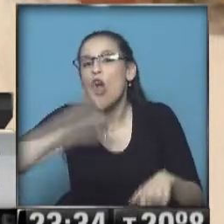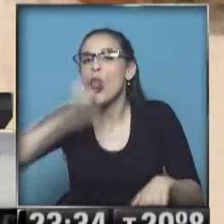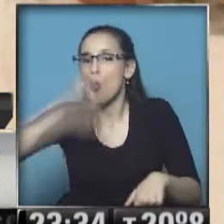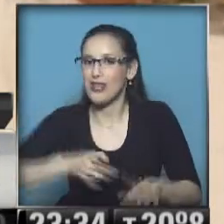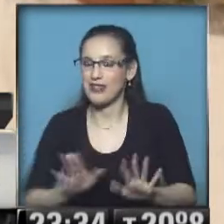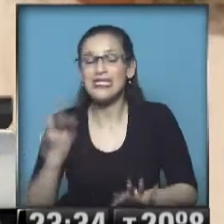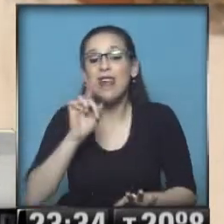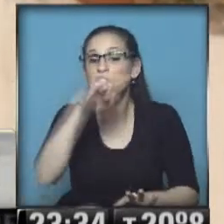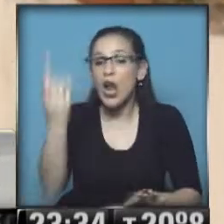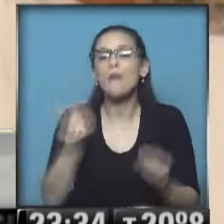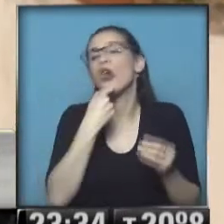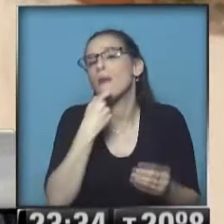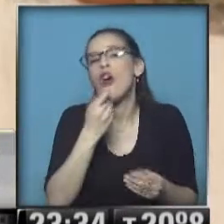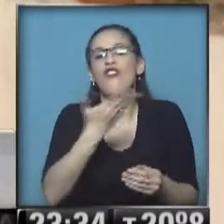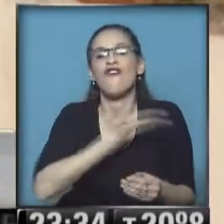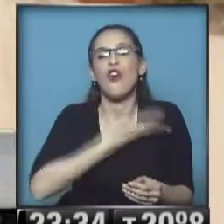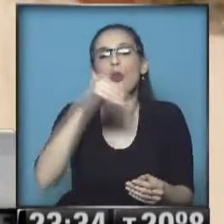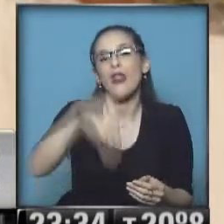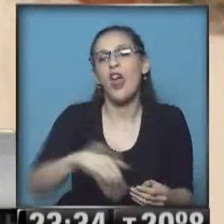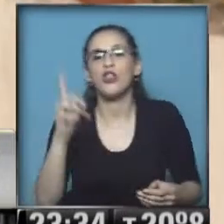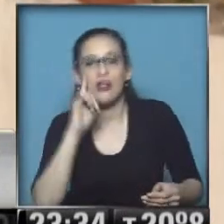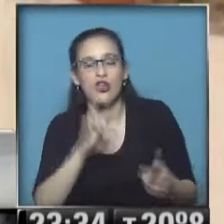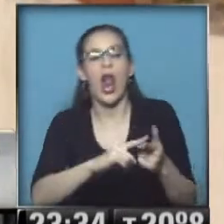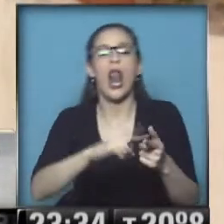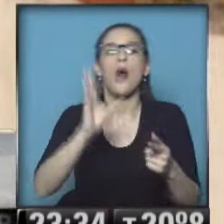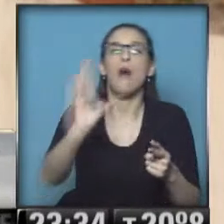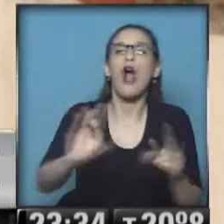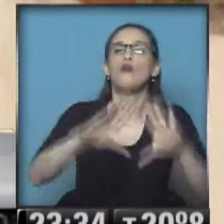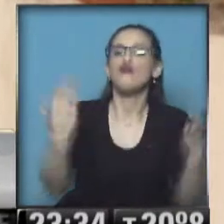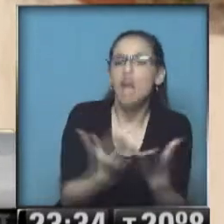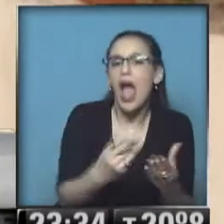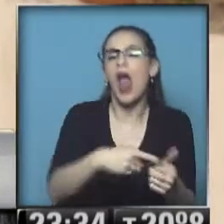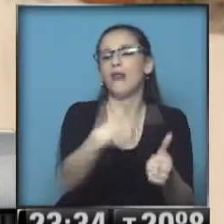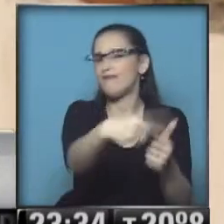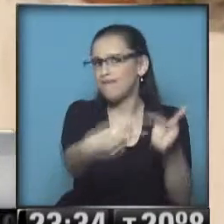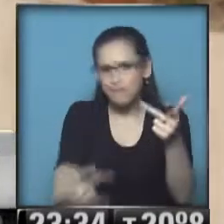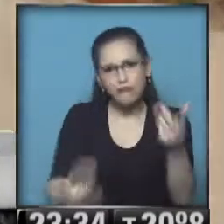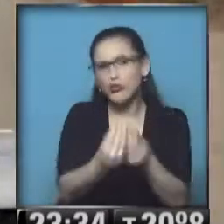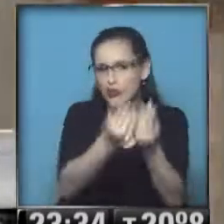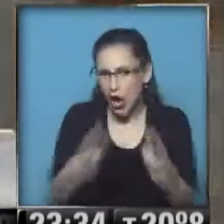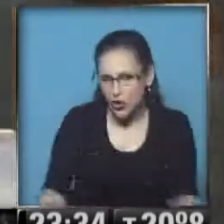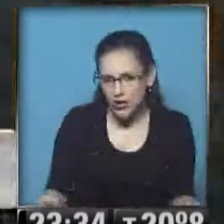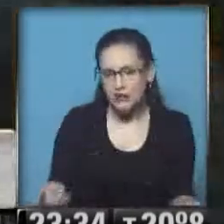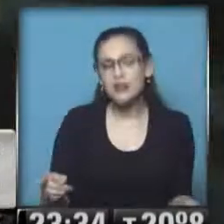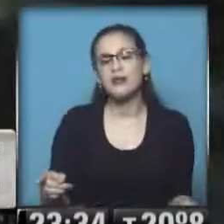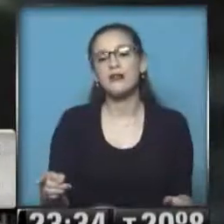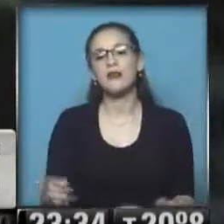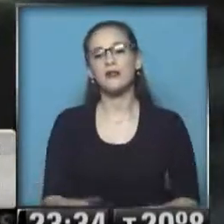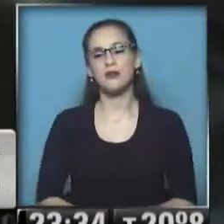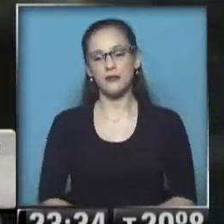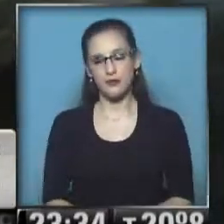ejemplo, el Fondo Monetario Internacional, el Banco Mundial son también parte de esa usura internacional, aunque ahora quieran hacerse más o menos